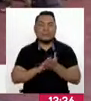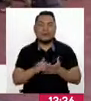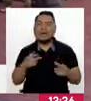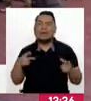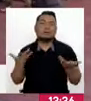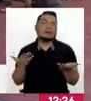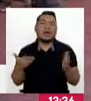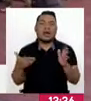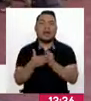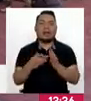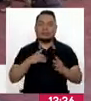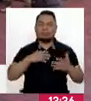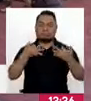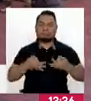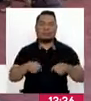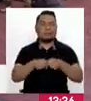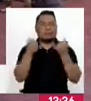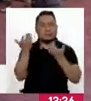antidiplomático,